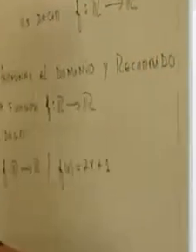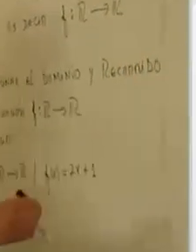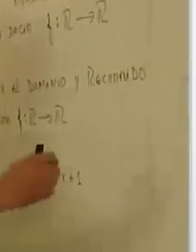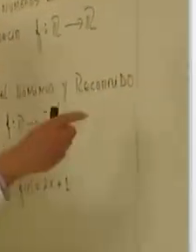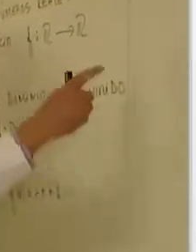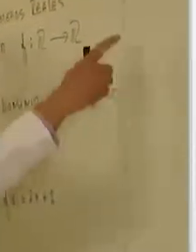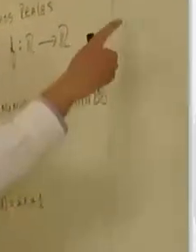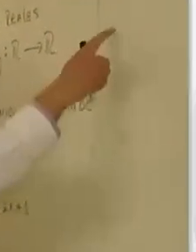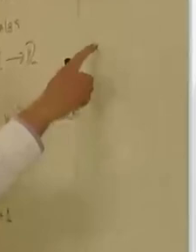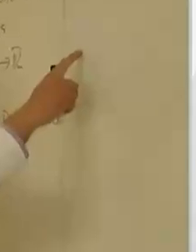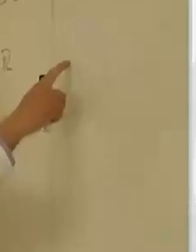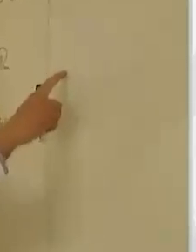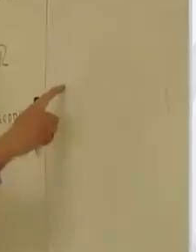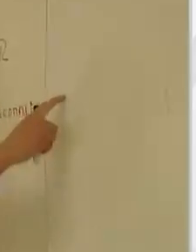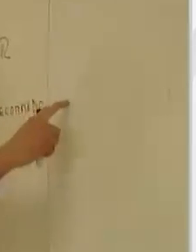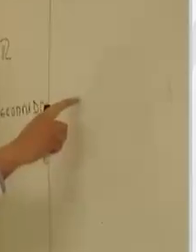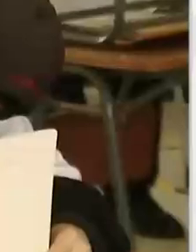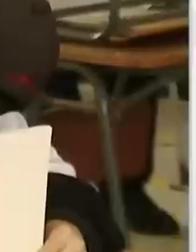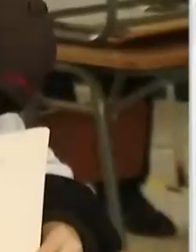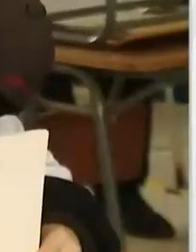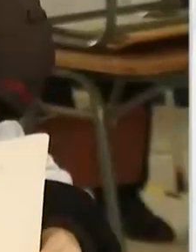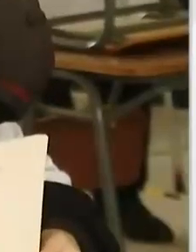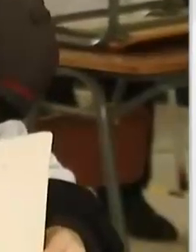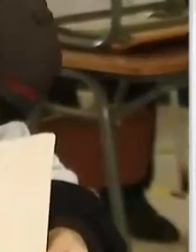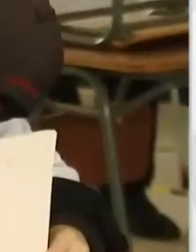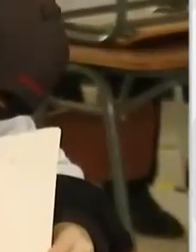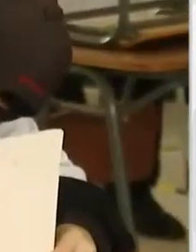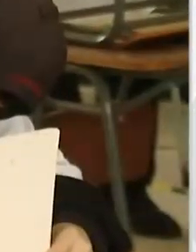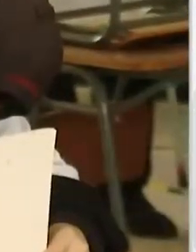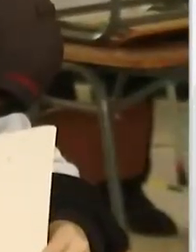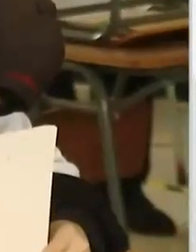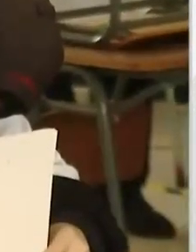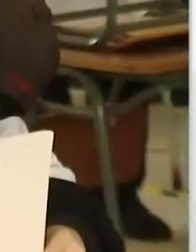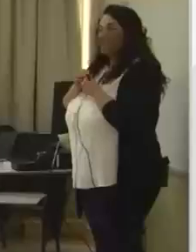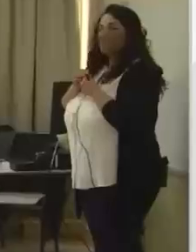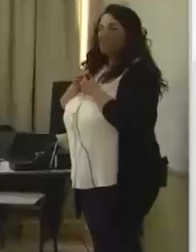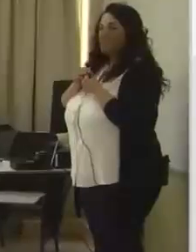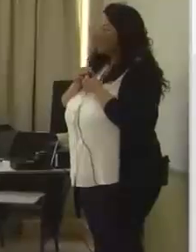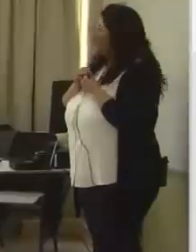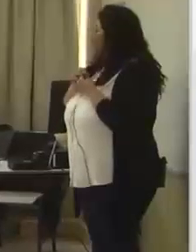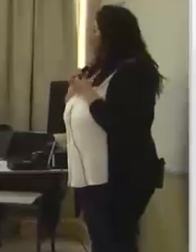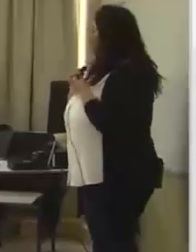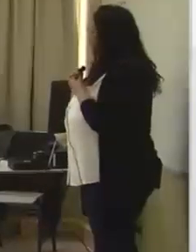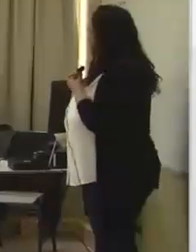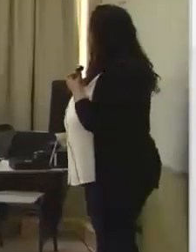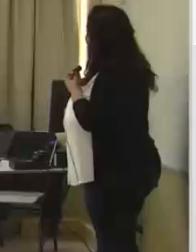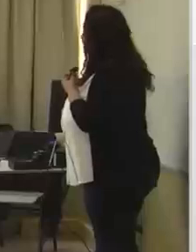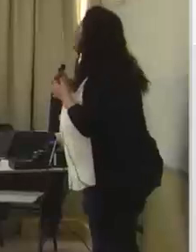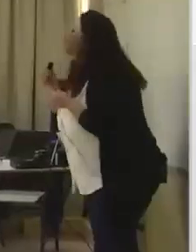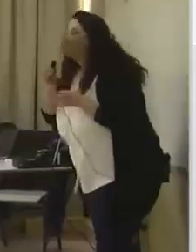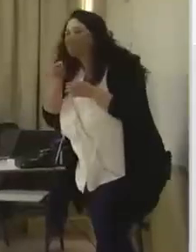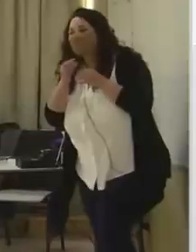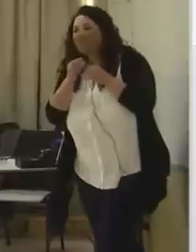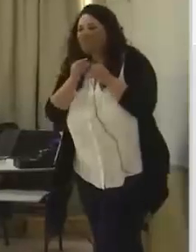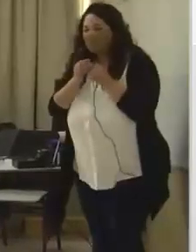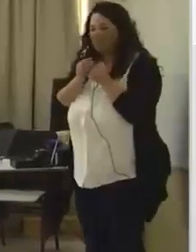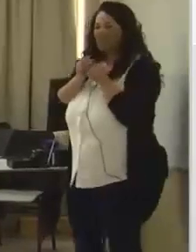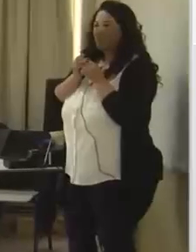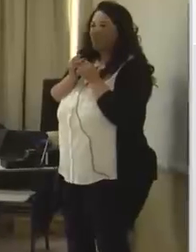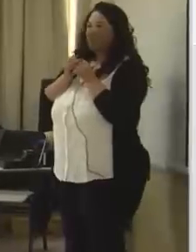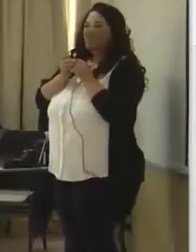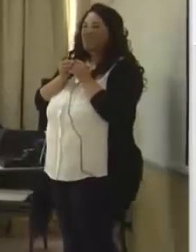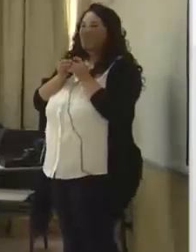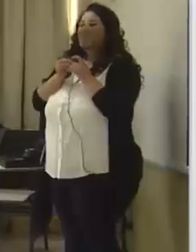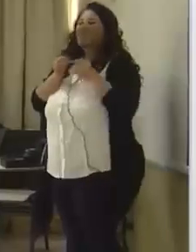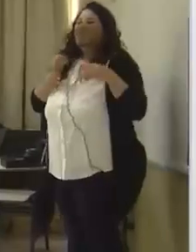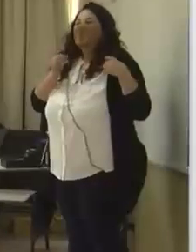de pandemia. Como señalaba el Ministro Belolio, fueron más de 150 personas las que se reunieron en torno